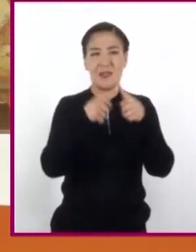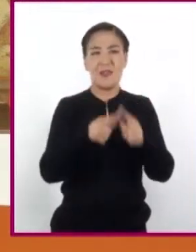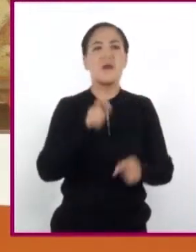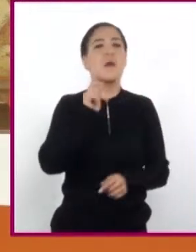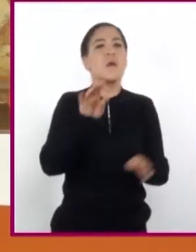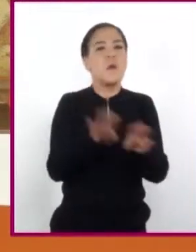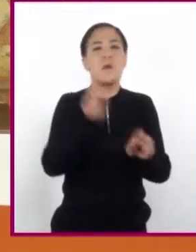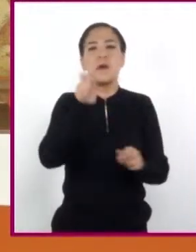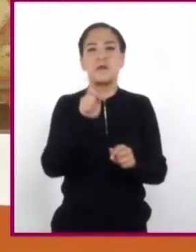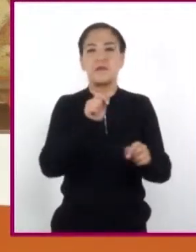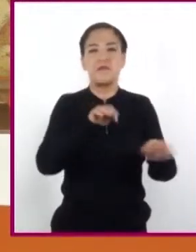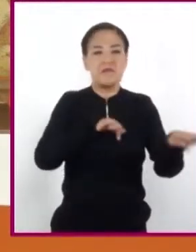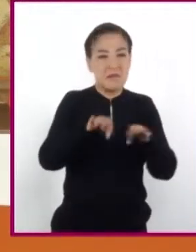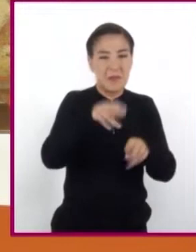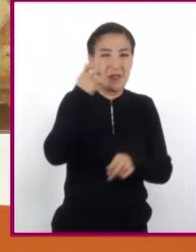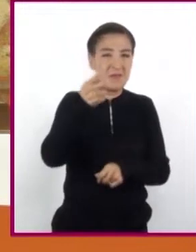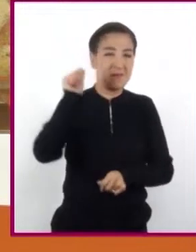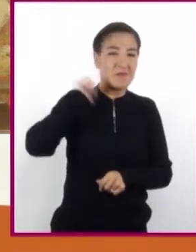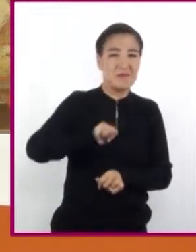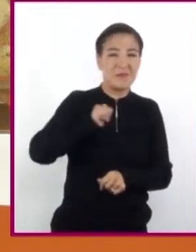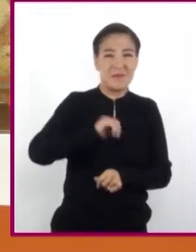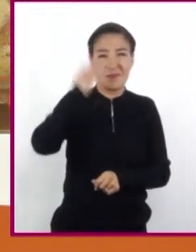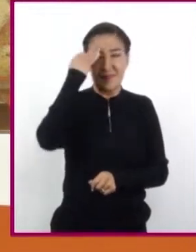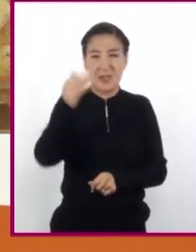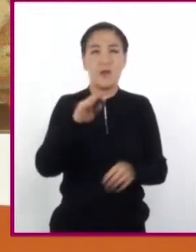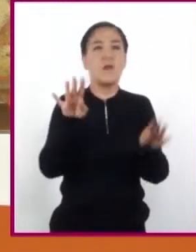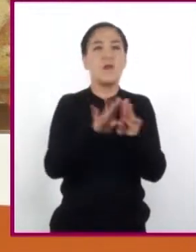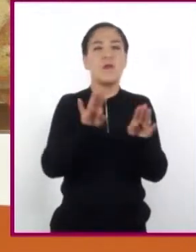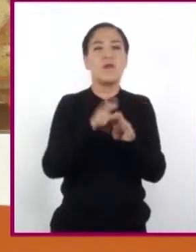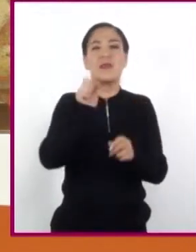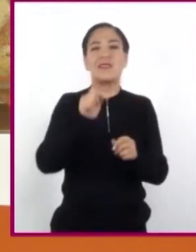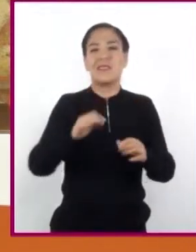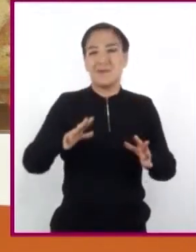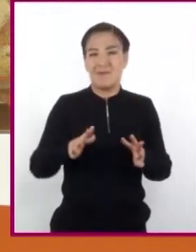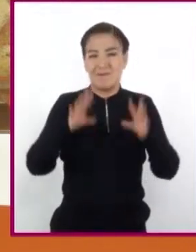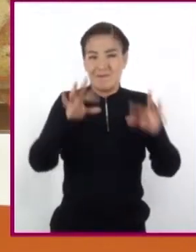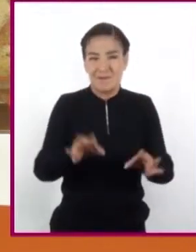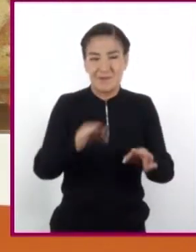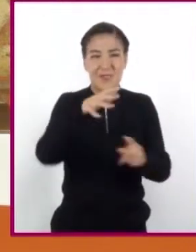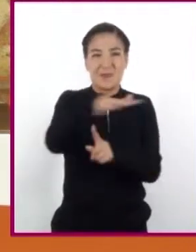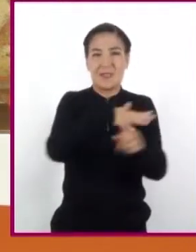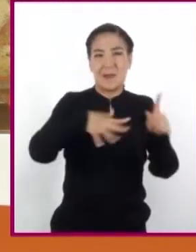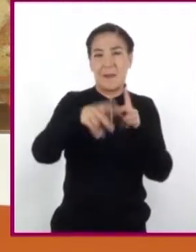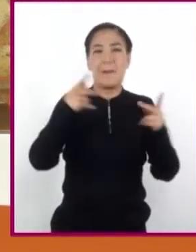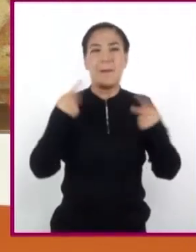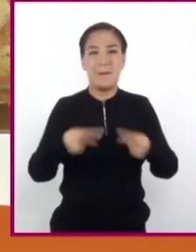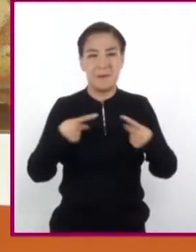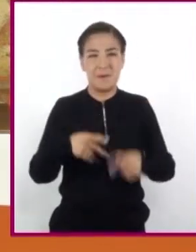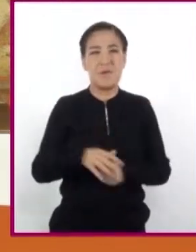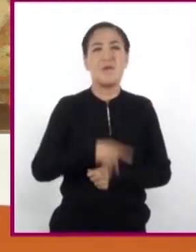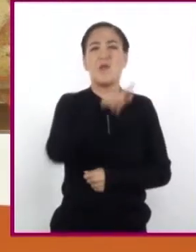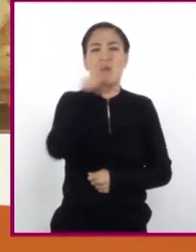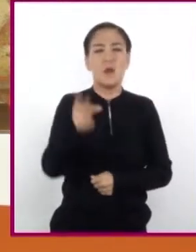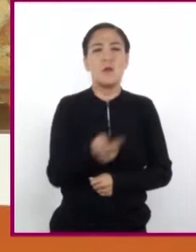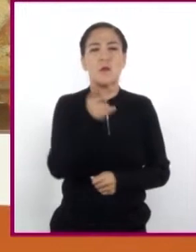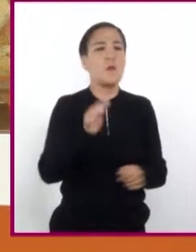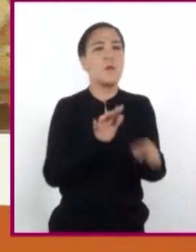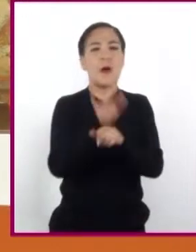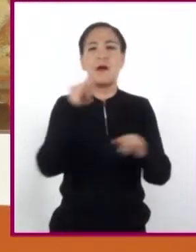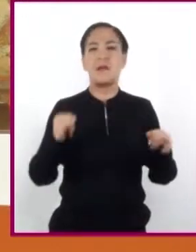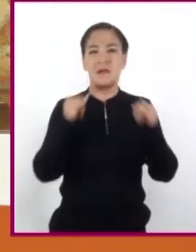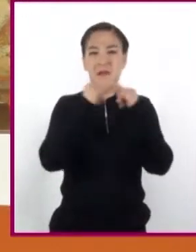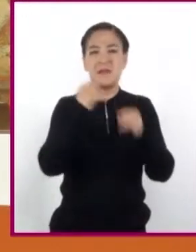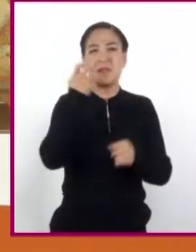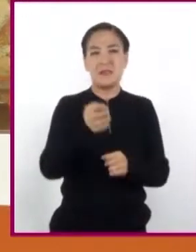jugó en la época novohispana, su relevancia e influencia en la sociedad. ¿Se han preguntado qué instituciones